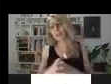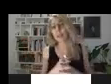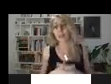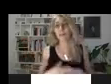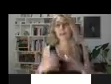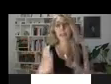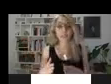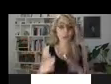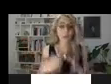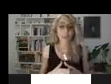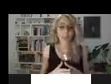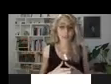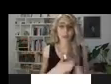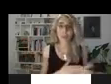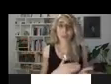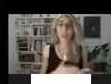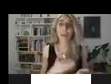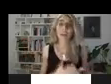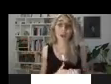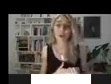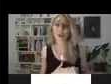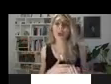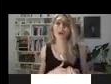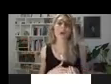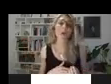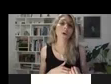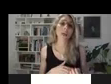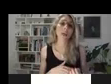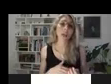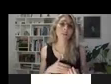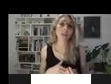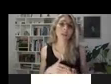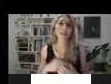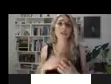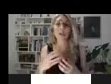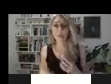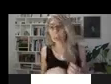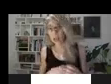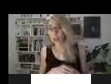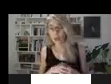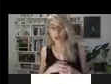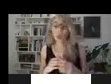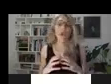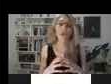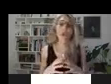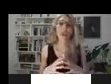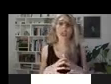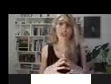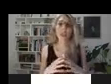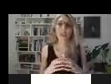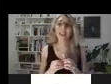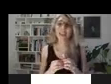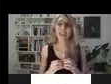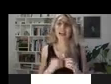el paréntesis para permitirnos pensar procesos de gestión como espacios autogestionados,